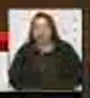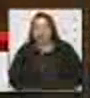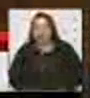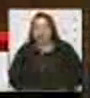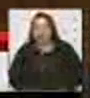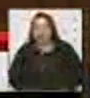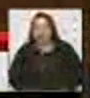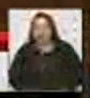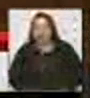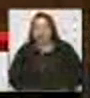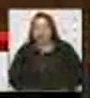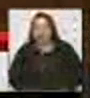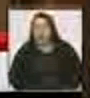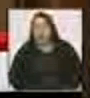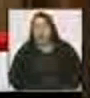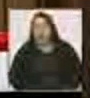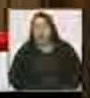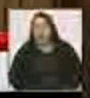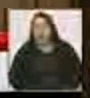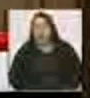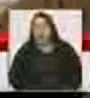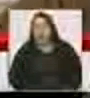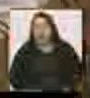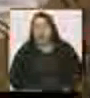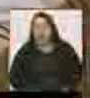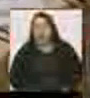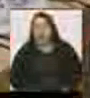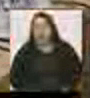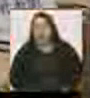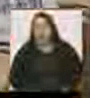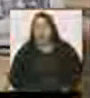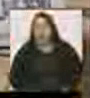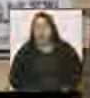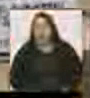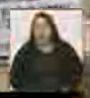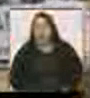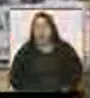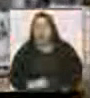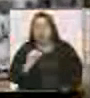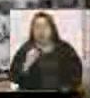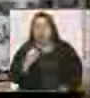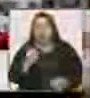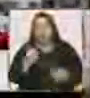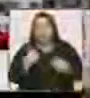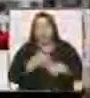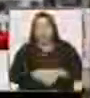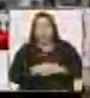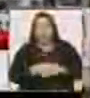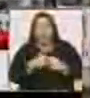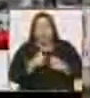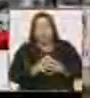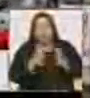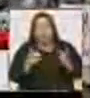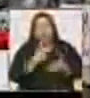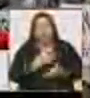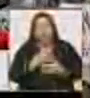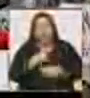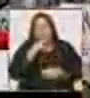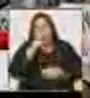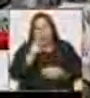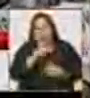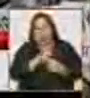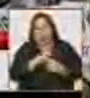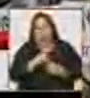primer lugar quisiera felicitar la iniciativa que ha tenido de ampliar el reja, porque sí tenemos un problema en el país y